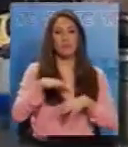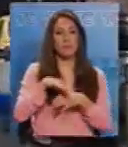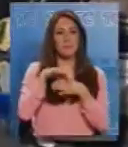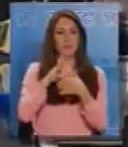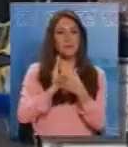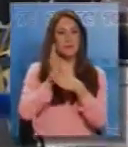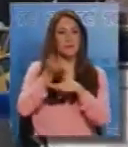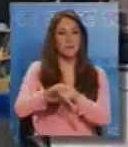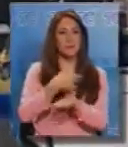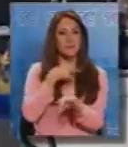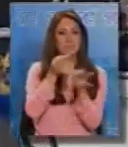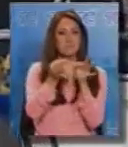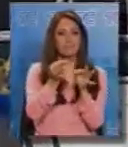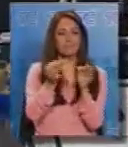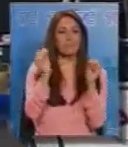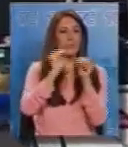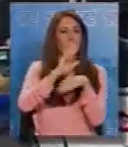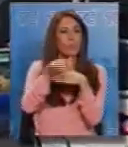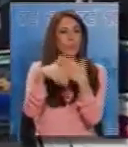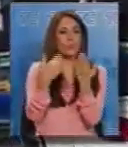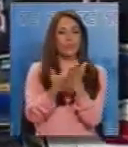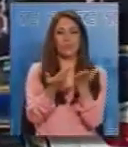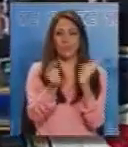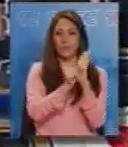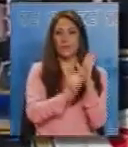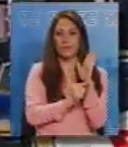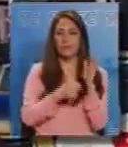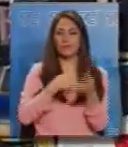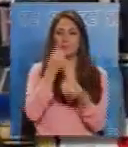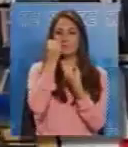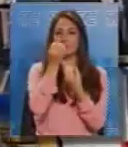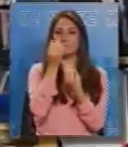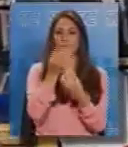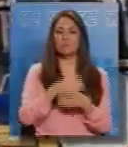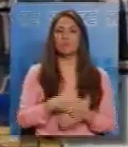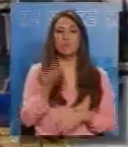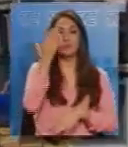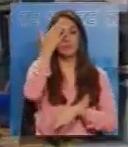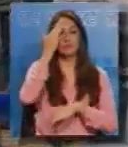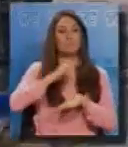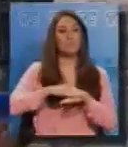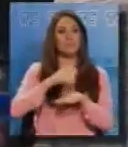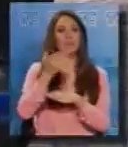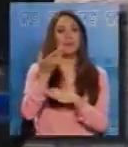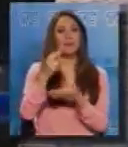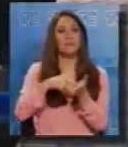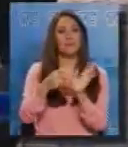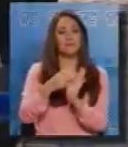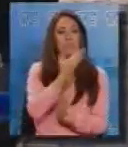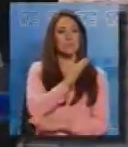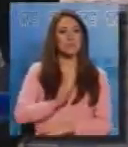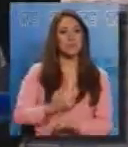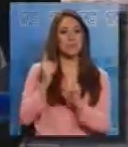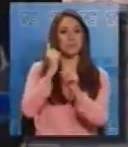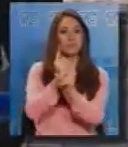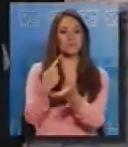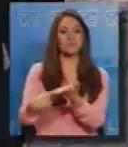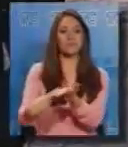lo que suceda y en nuestras próximas emisiones les tendremos más detalles de esta cita presidencial. Regreso contigo, Carlos Luis. Muy buenos días.